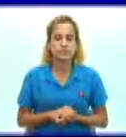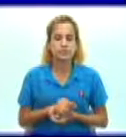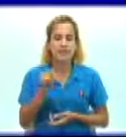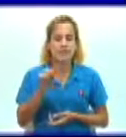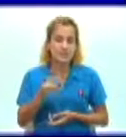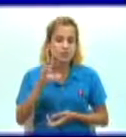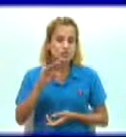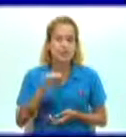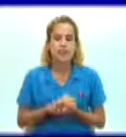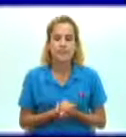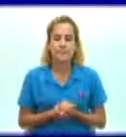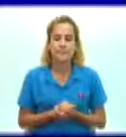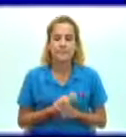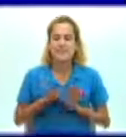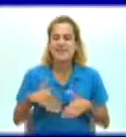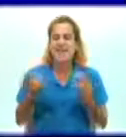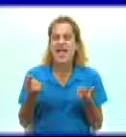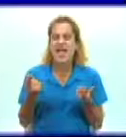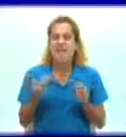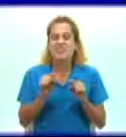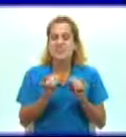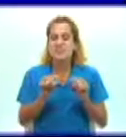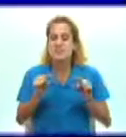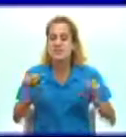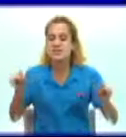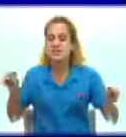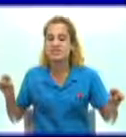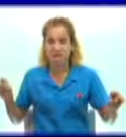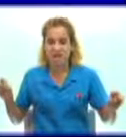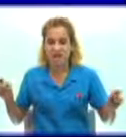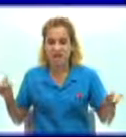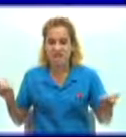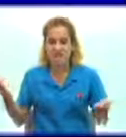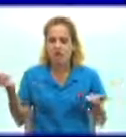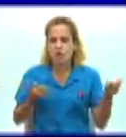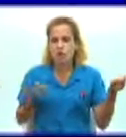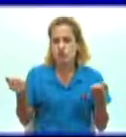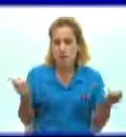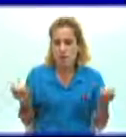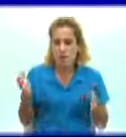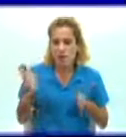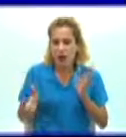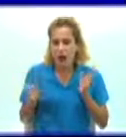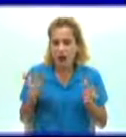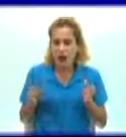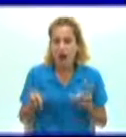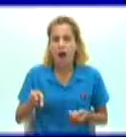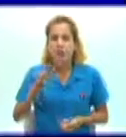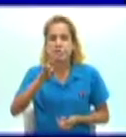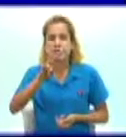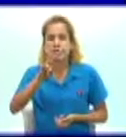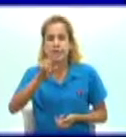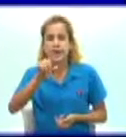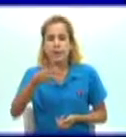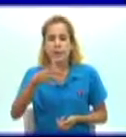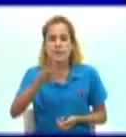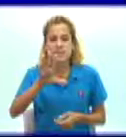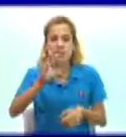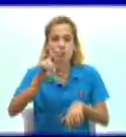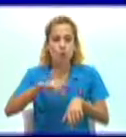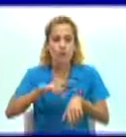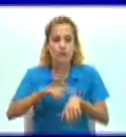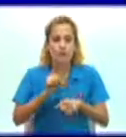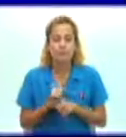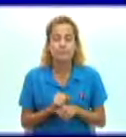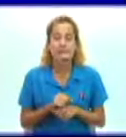dicen que qué distancia recorrerá el automóvil en 3,5 horas y nos dan como información, como dato, como ustedes les llaman, que